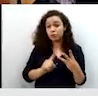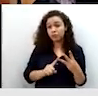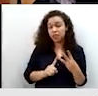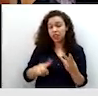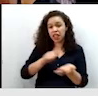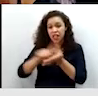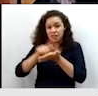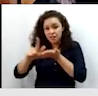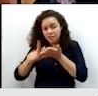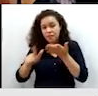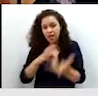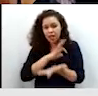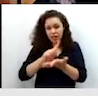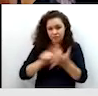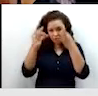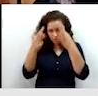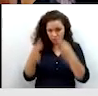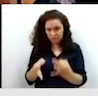lavados y desinfectados.